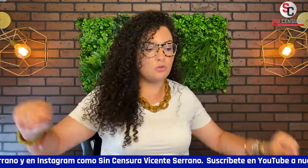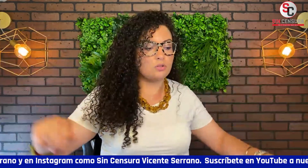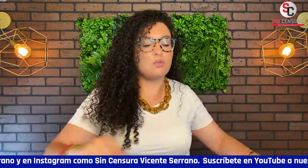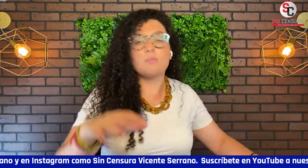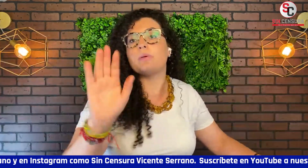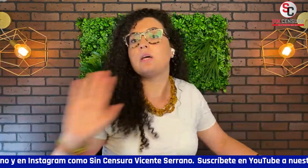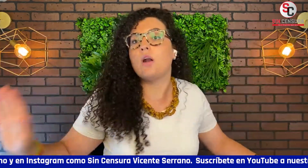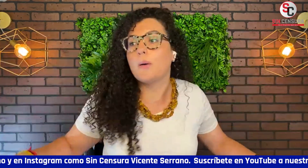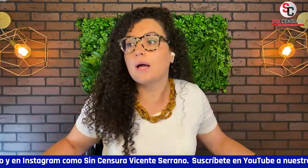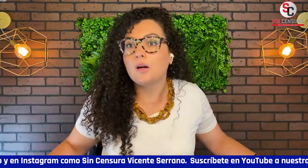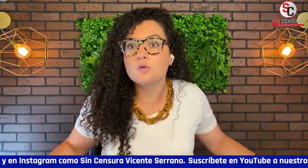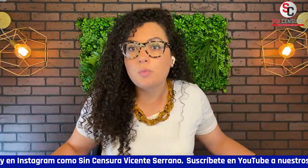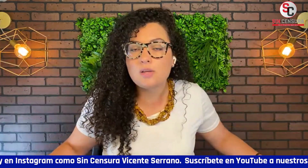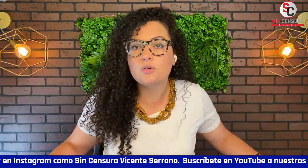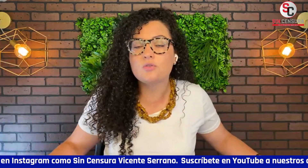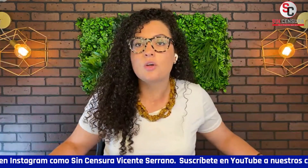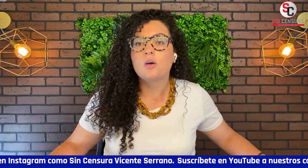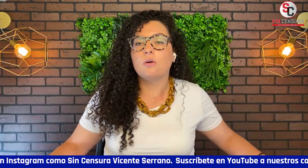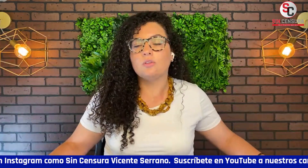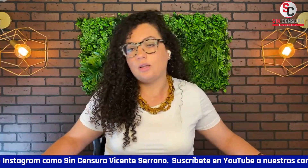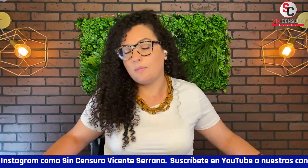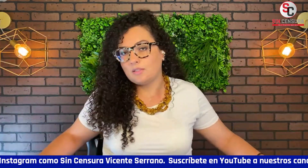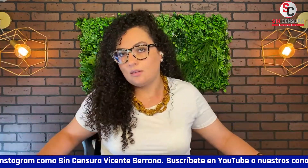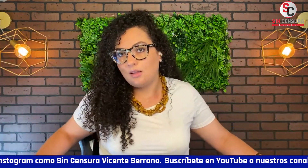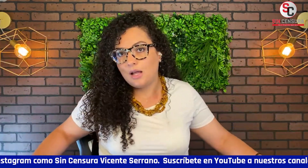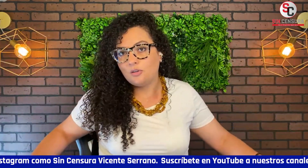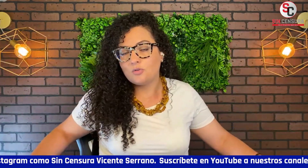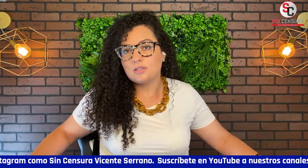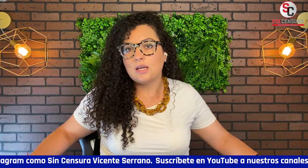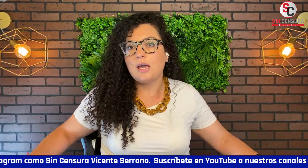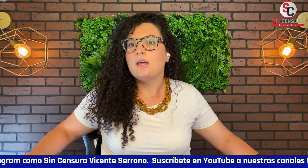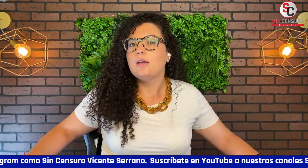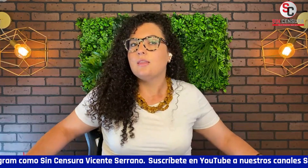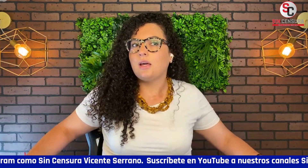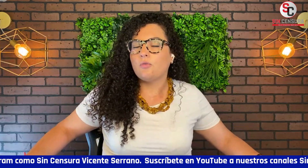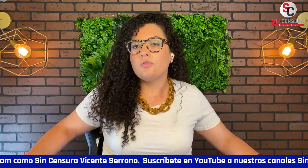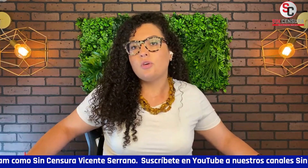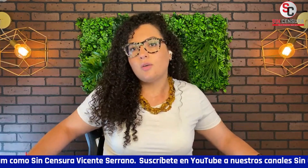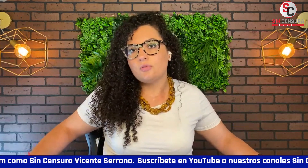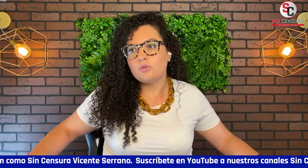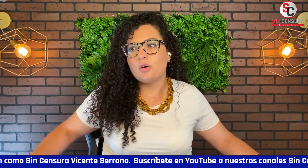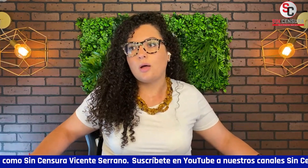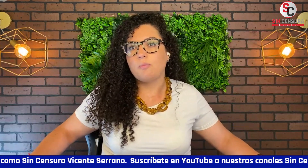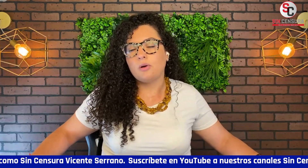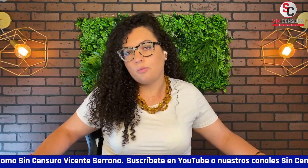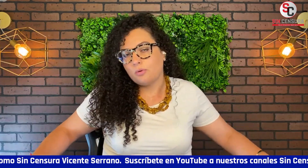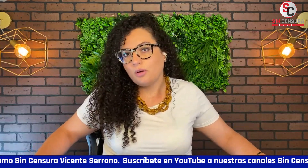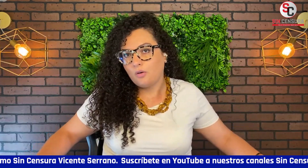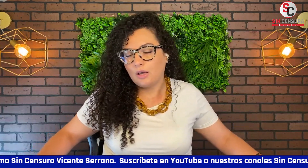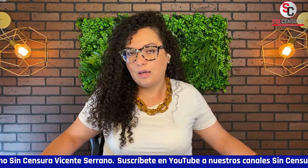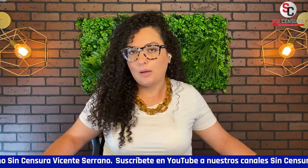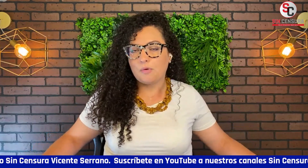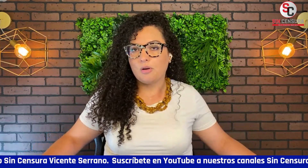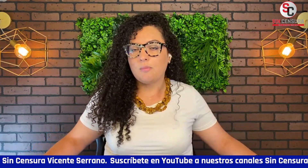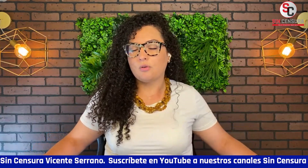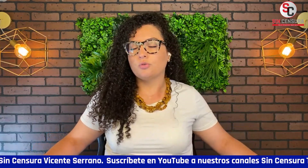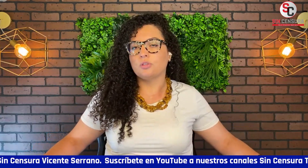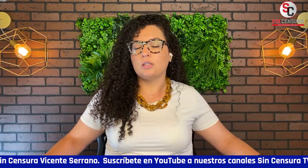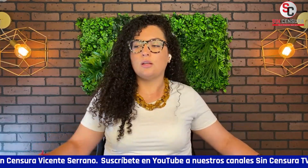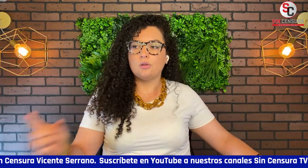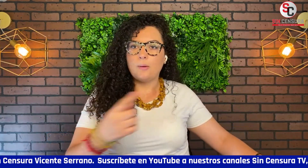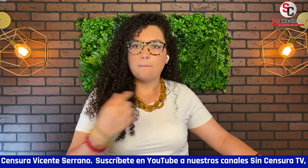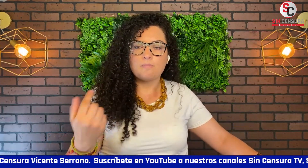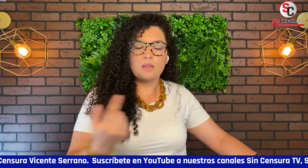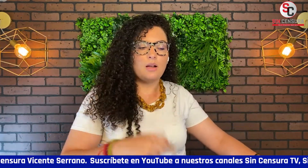casualmente en otros estados empezaron a bajar los precios cuando estaban bastante altos. Así que de que funciona, funciona, pero creo que el problema justo